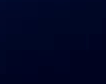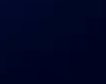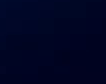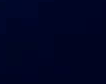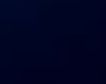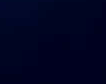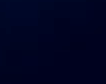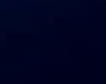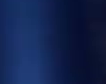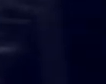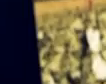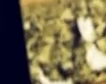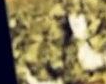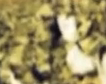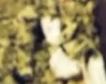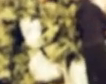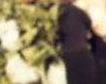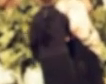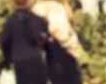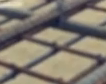Ya volvemos con